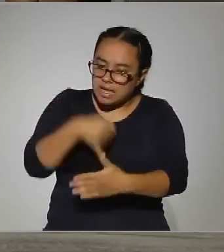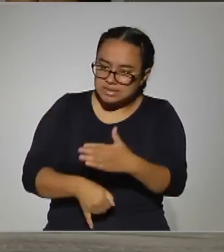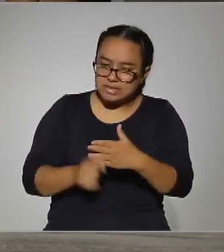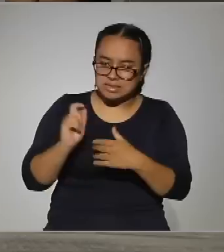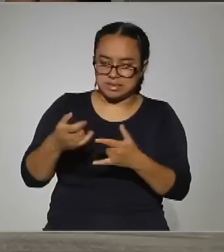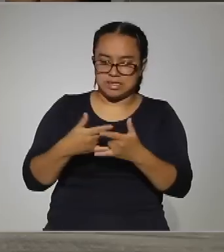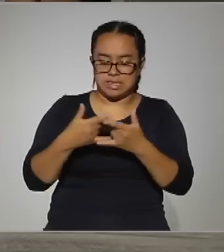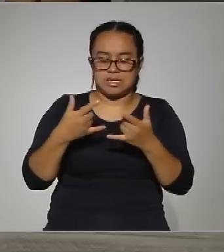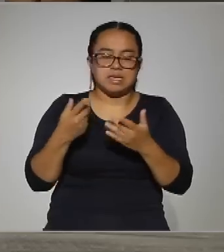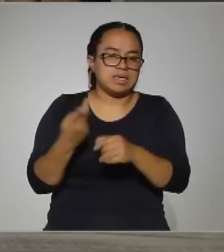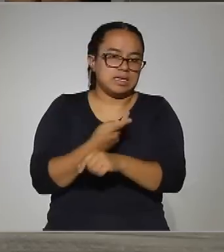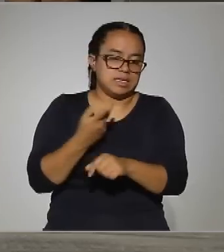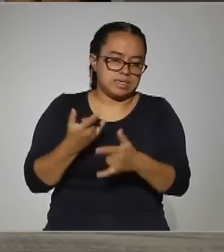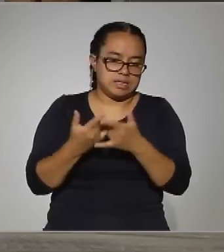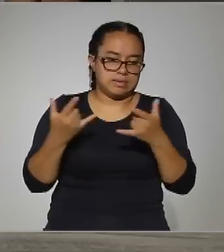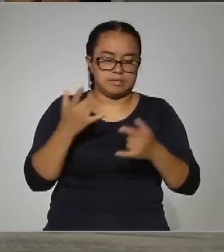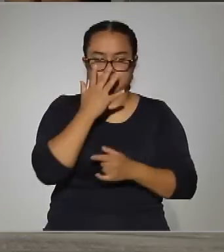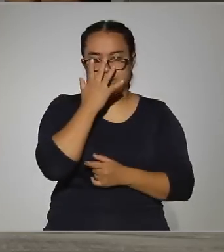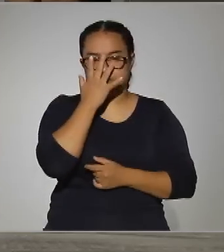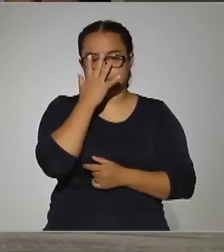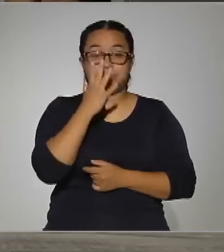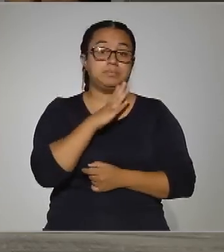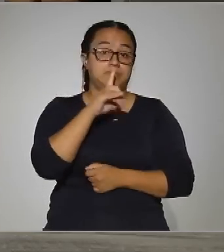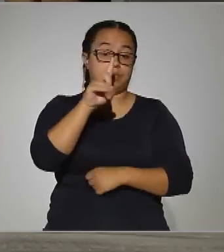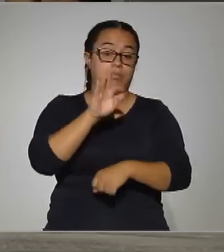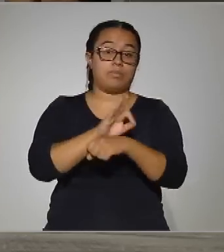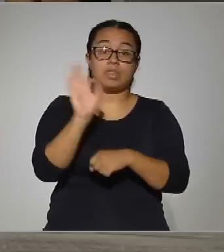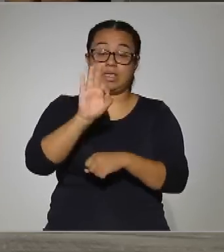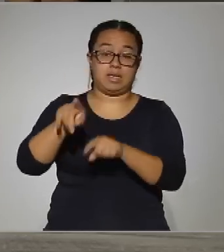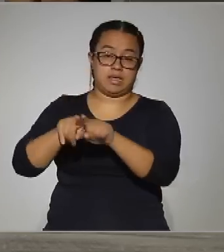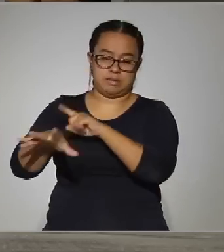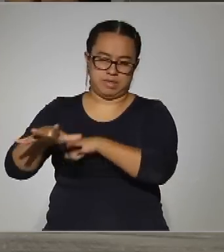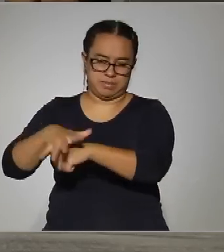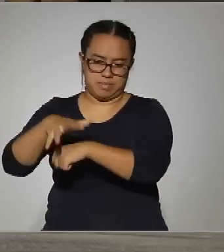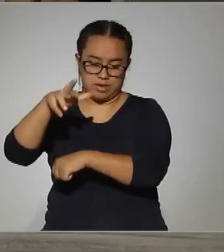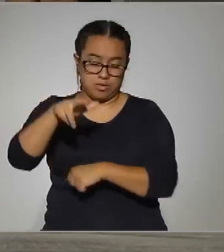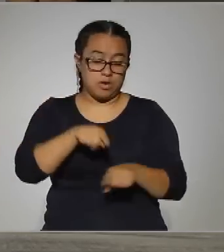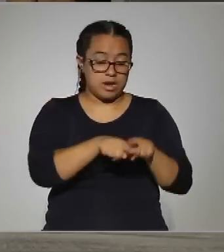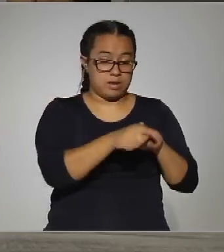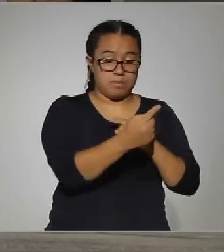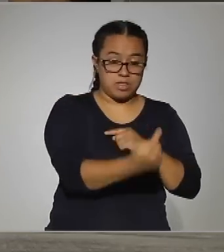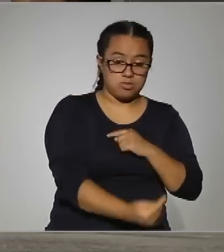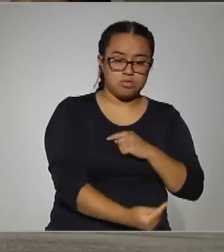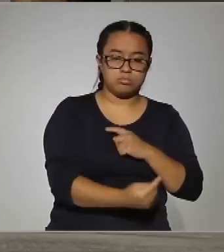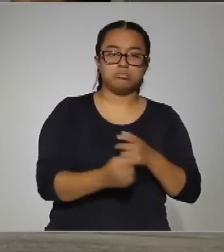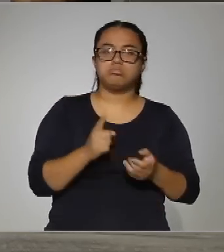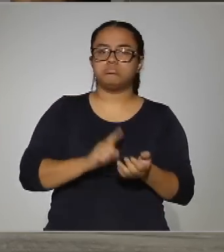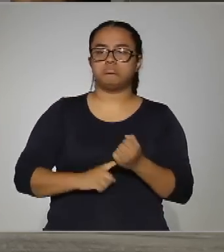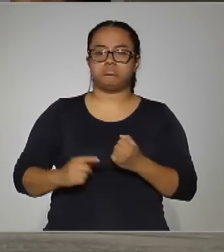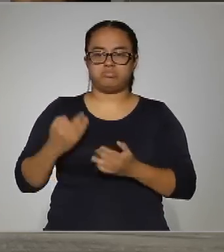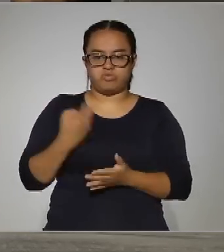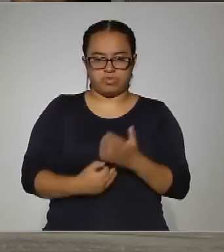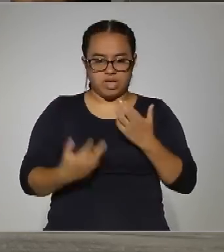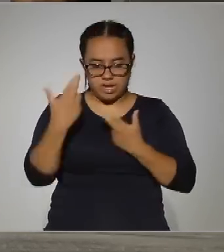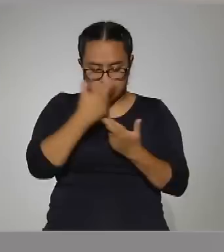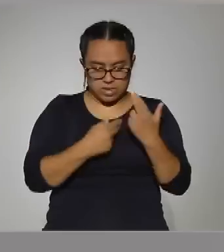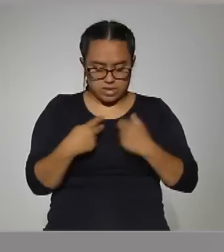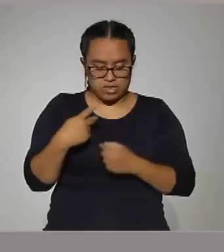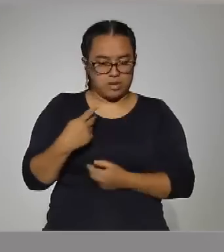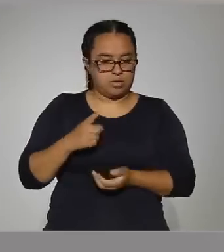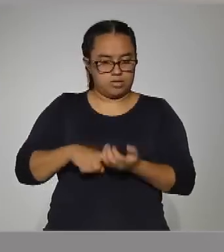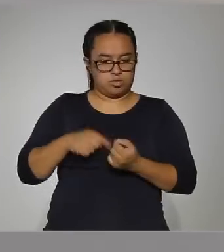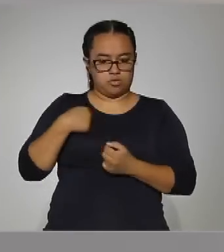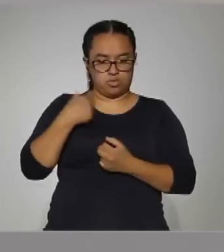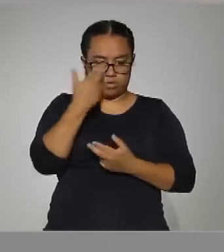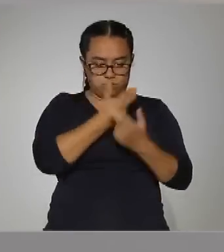Y aquí hay un beneficio. Probablemente ni la hermana mayor ni el hermano menor han ido haciendo esta revisión que ella sí hace.